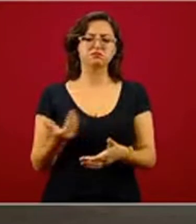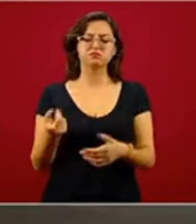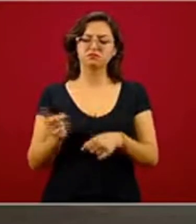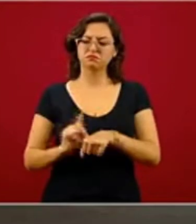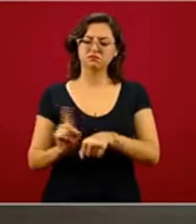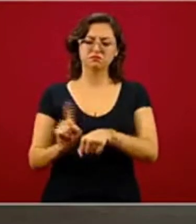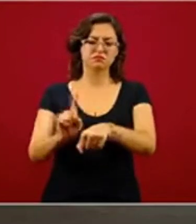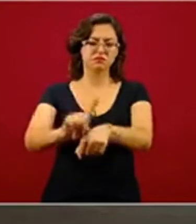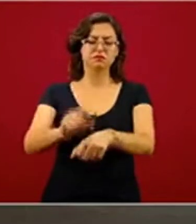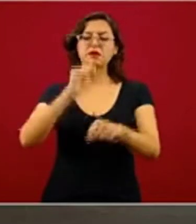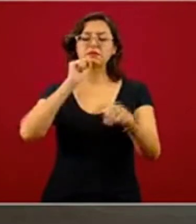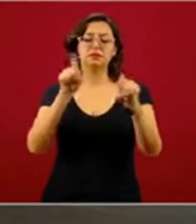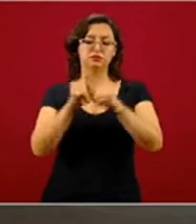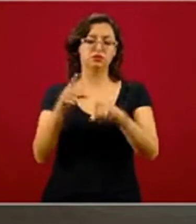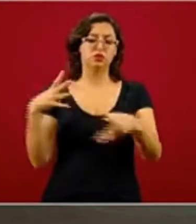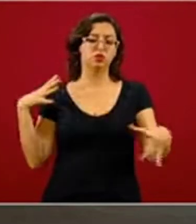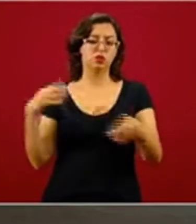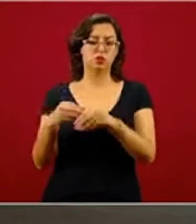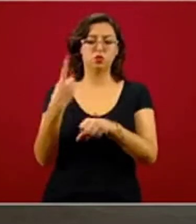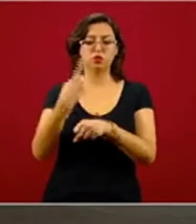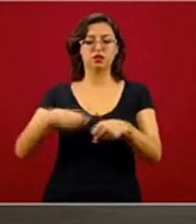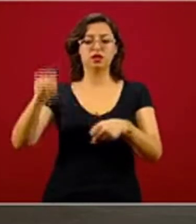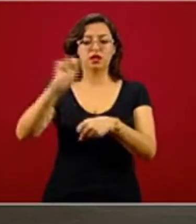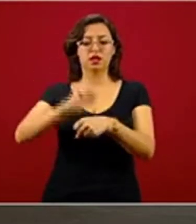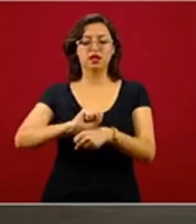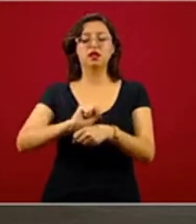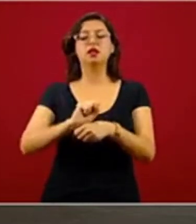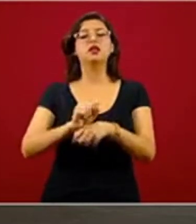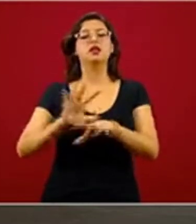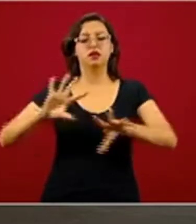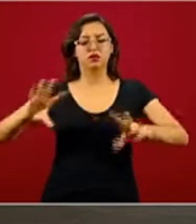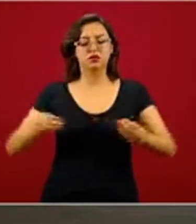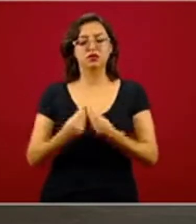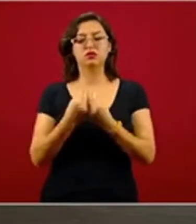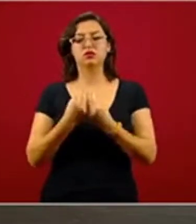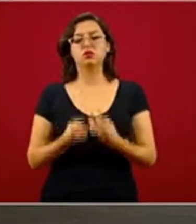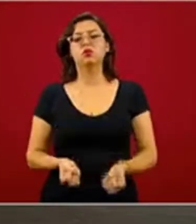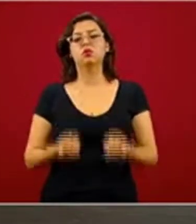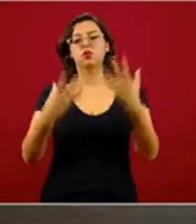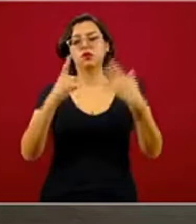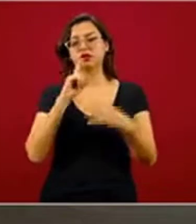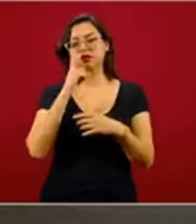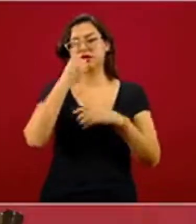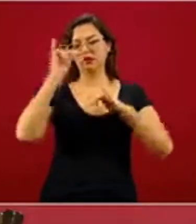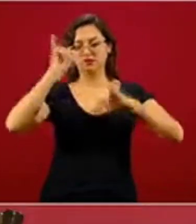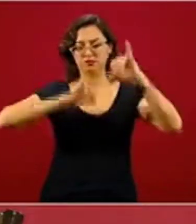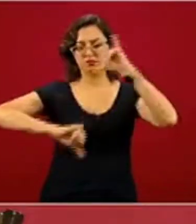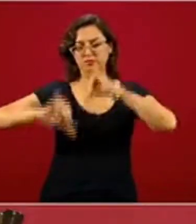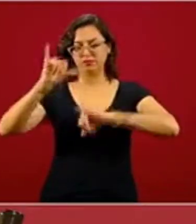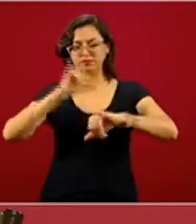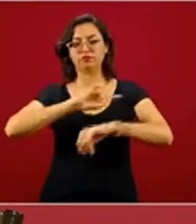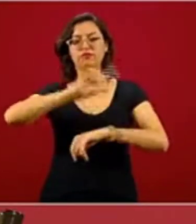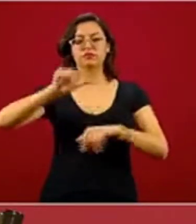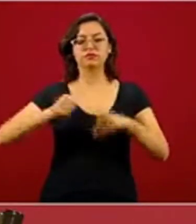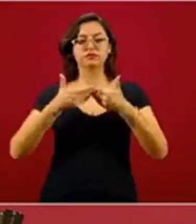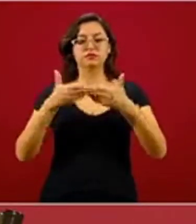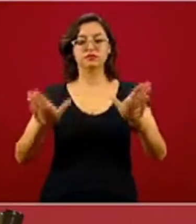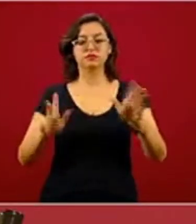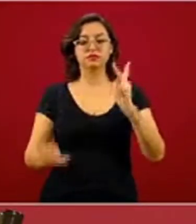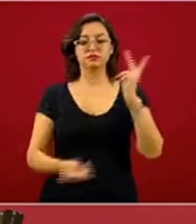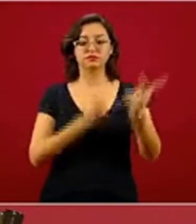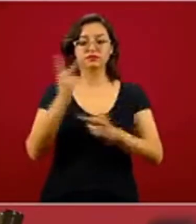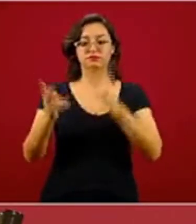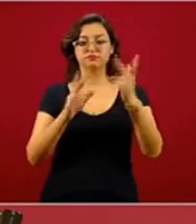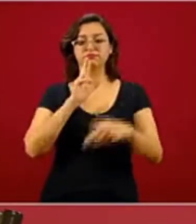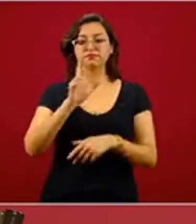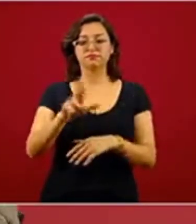semanalmente, incluyendo el número de pruebas realizadas, y abrimos a preguntas y respuestas. Le